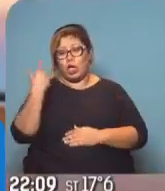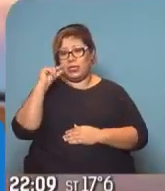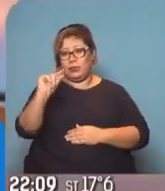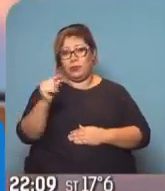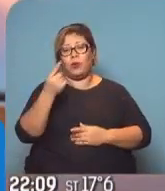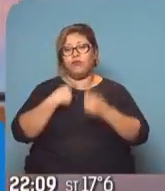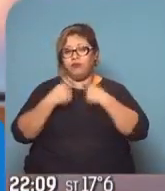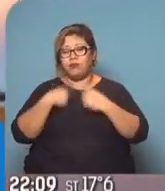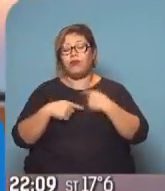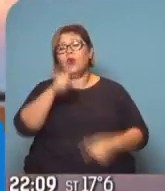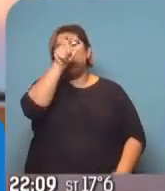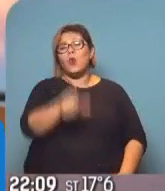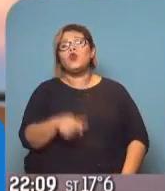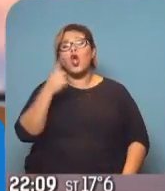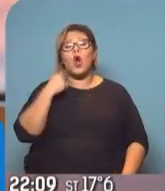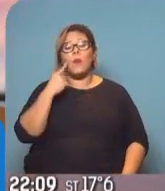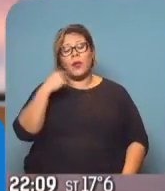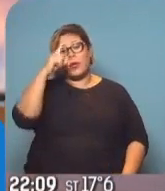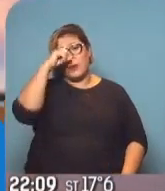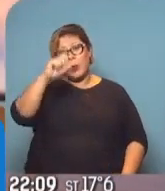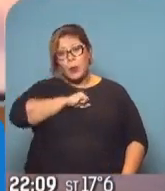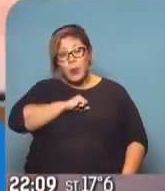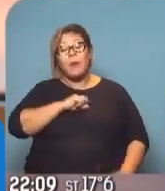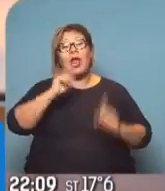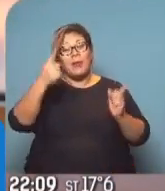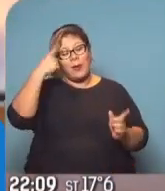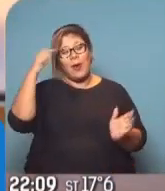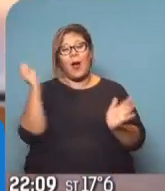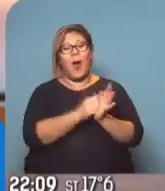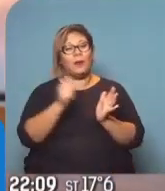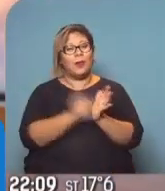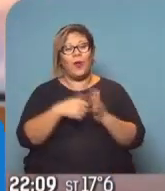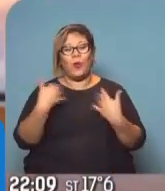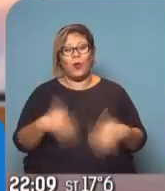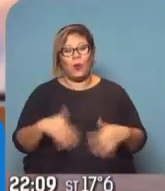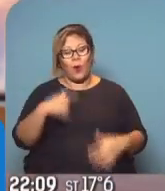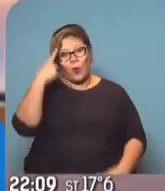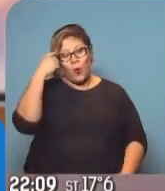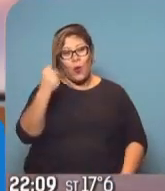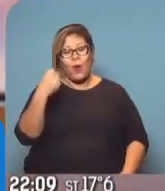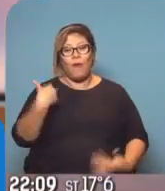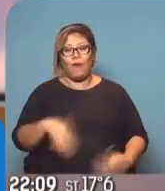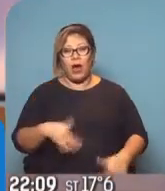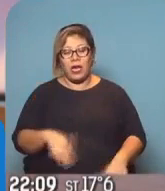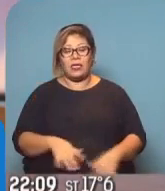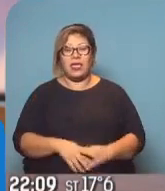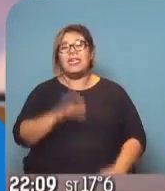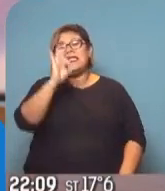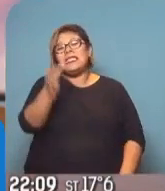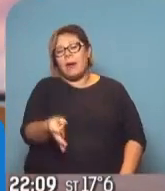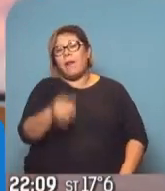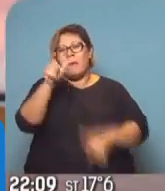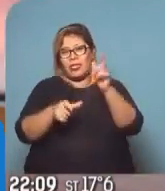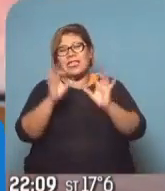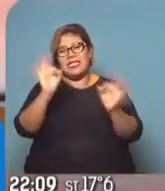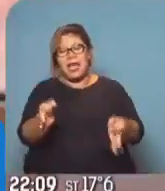por un lado, que es un tipo muy valiente y muy cabezadura, ¿no? Mucha gente conoce su enfrentamiento con Estados Unidos, pero él